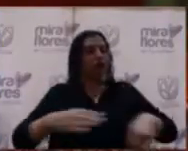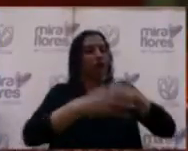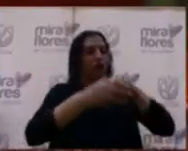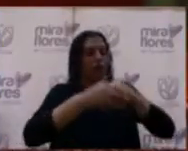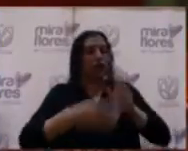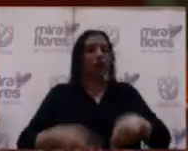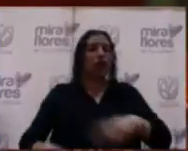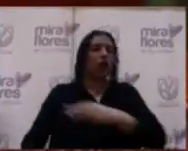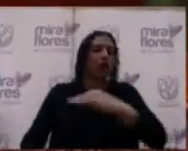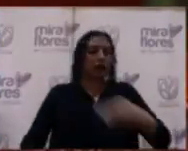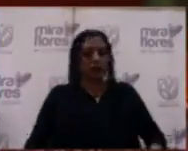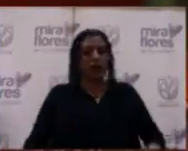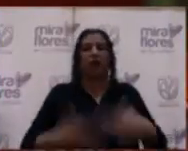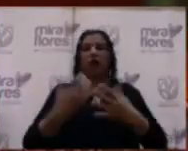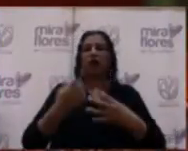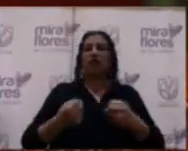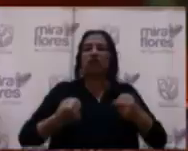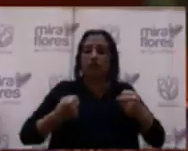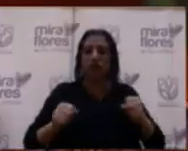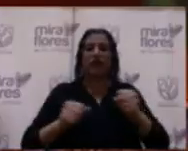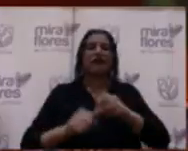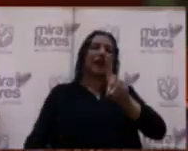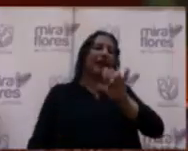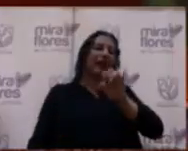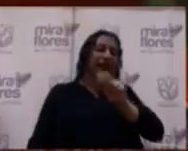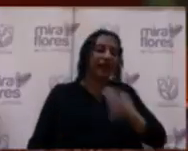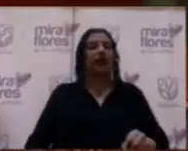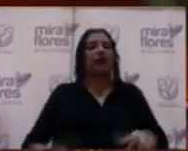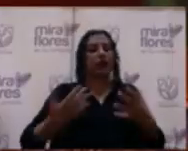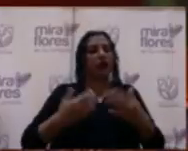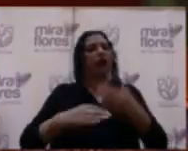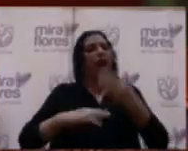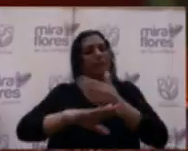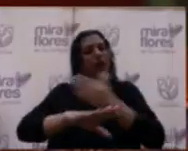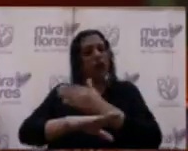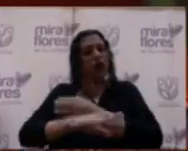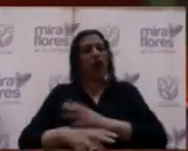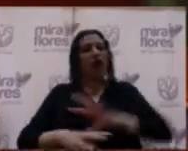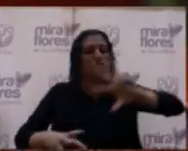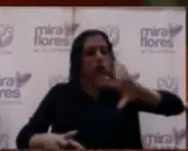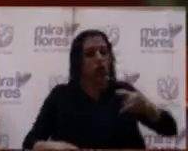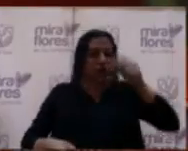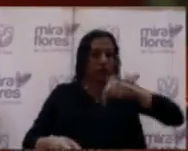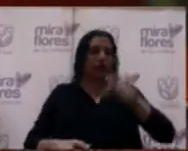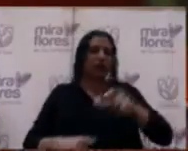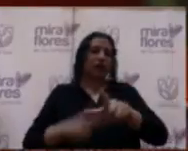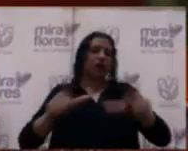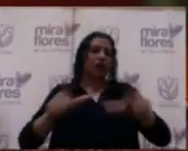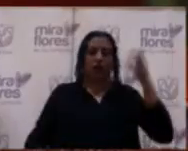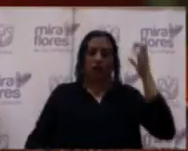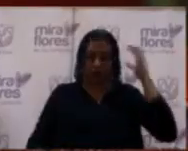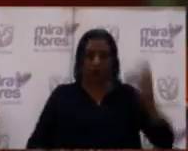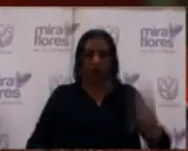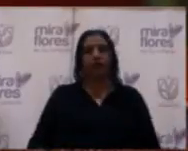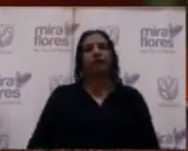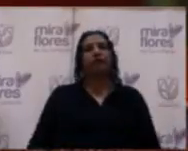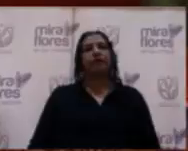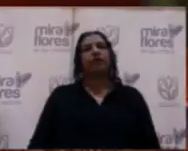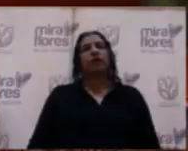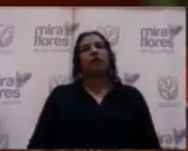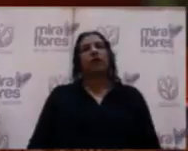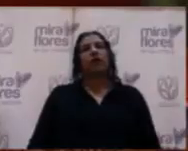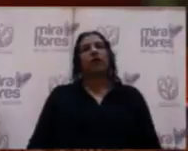fortalecer la DIVINCRI y poder luchar contra la delincuencia común en el distrito, con el